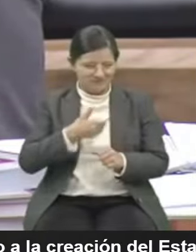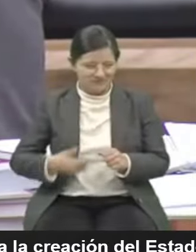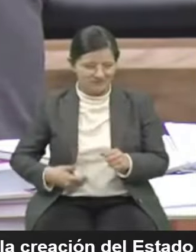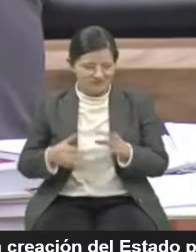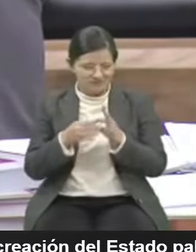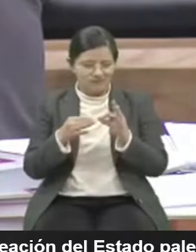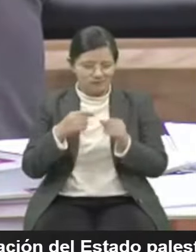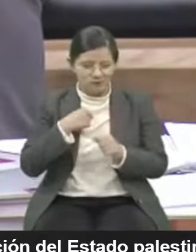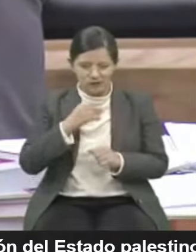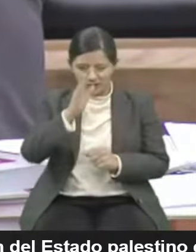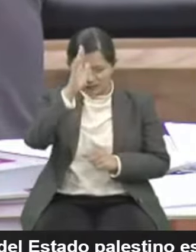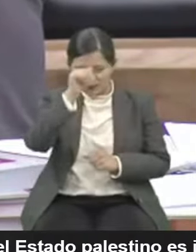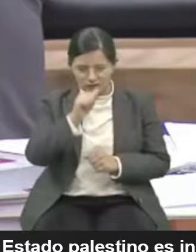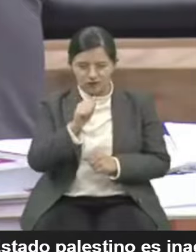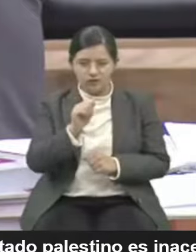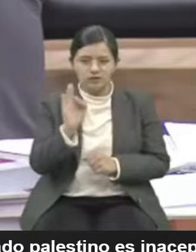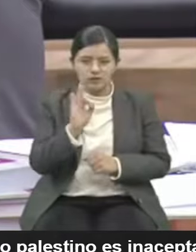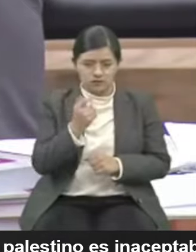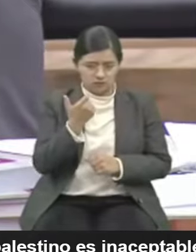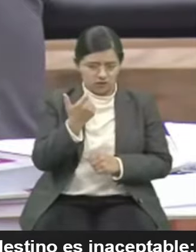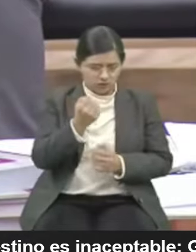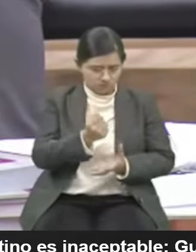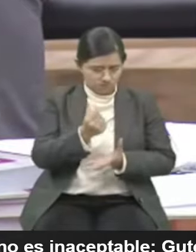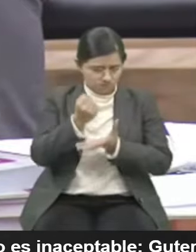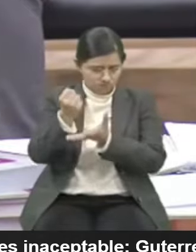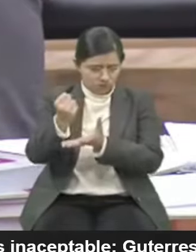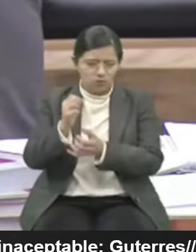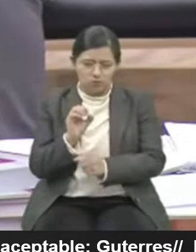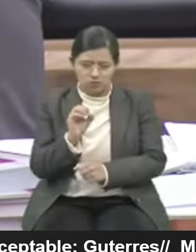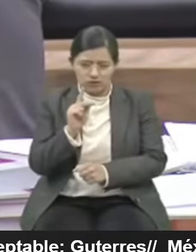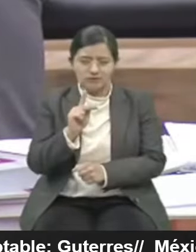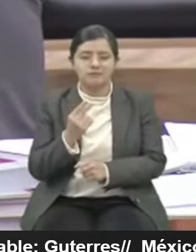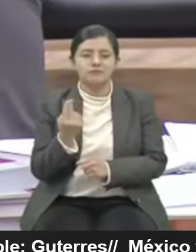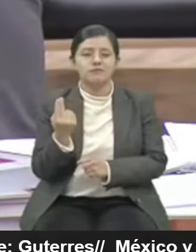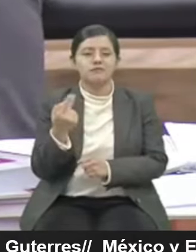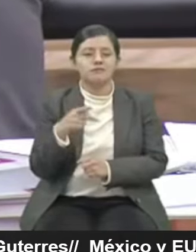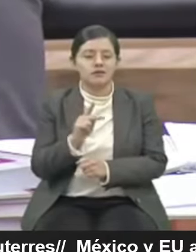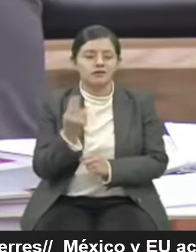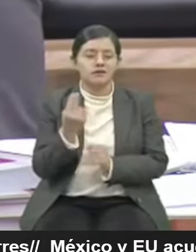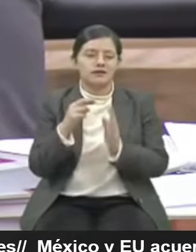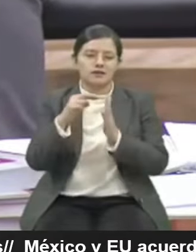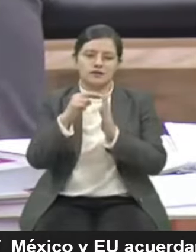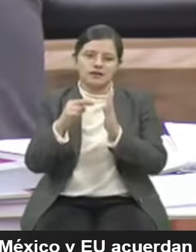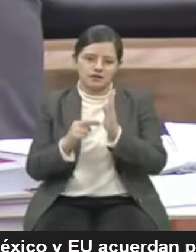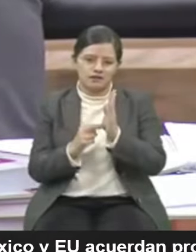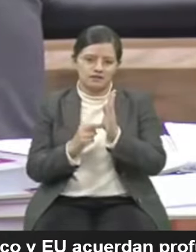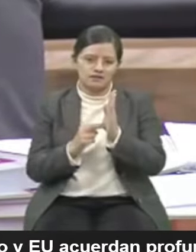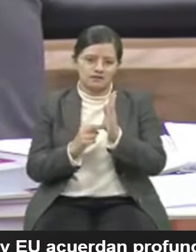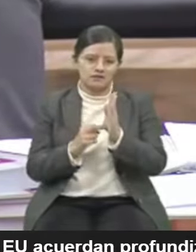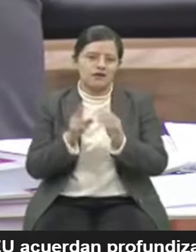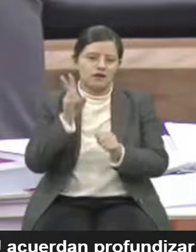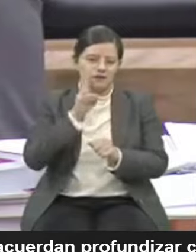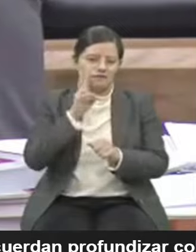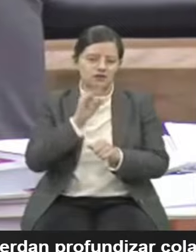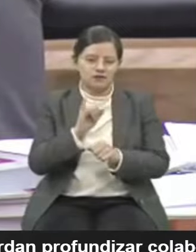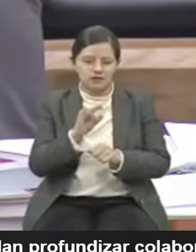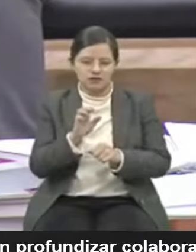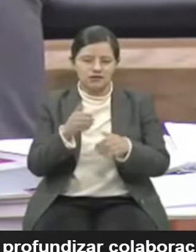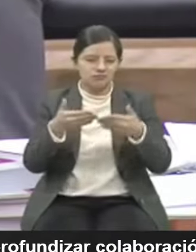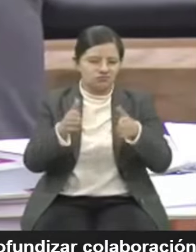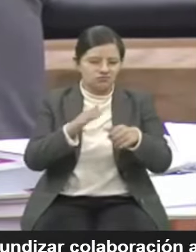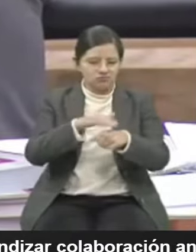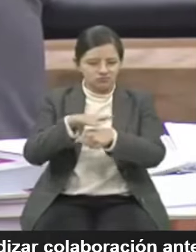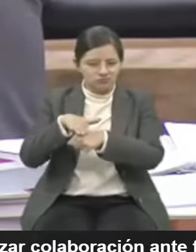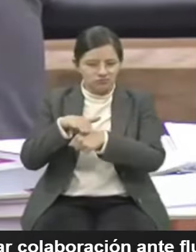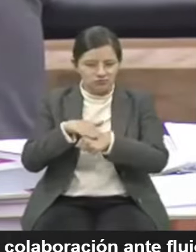autorizar el recurso habrá que poner las reglas claras para ver cómo el INE se hace cargo de abrir la convocatoria y poder